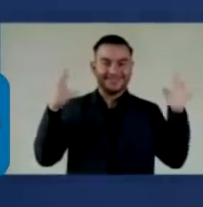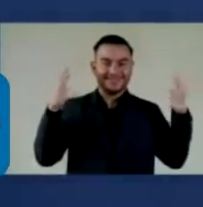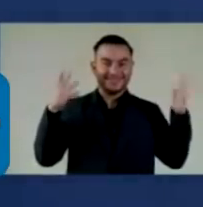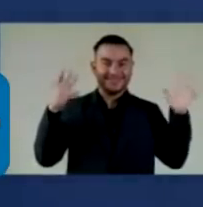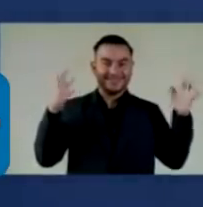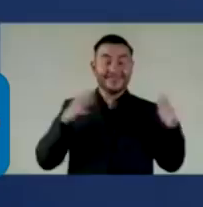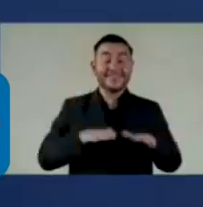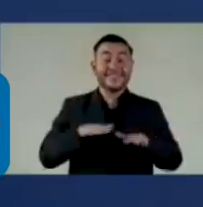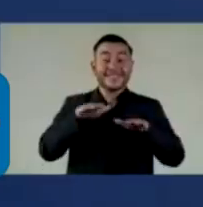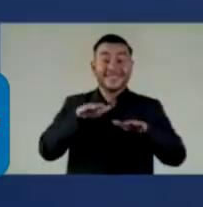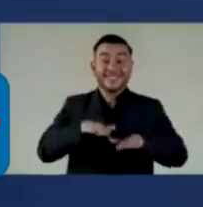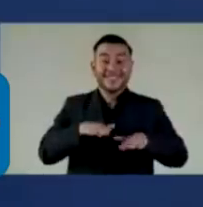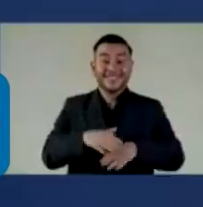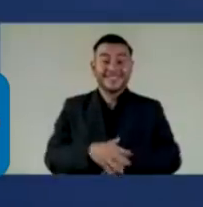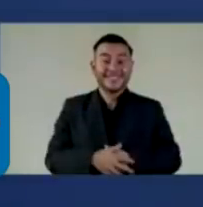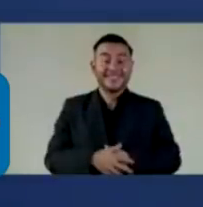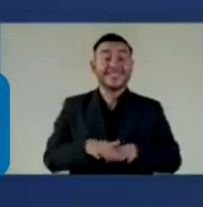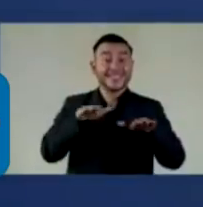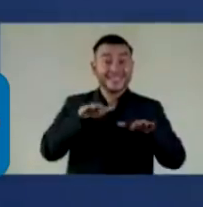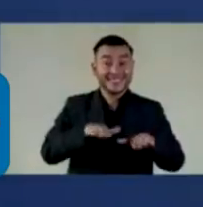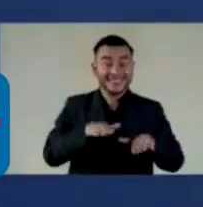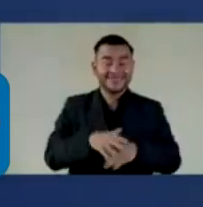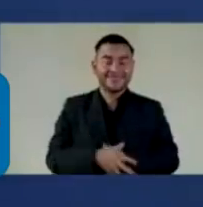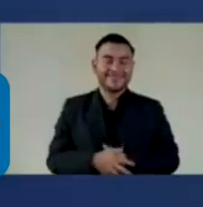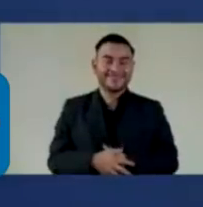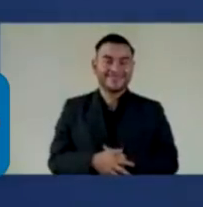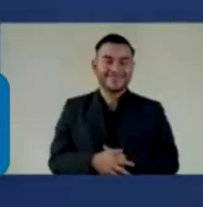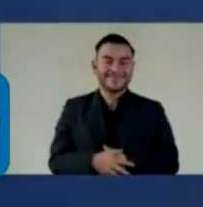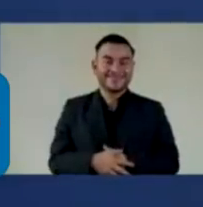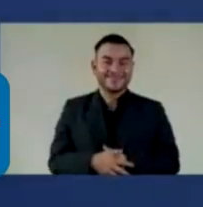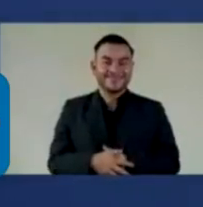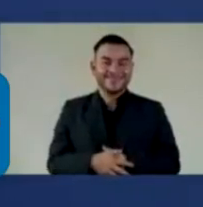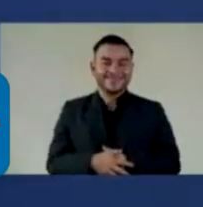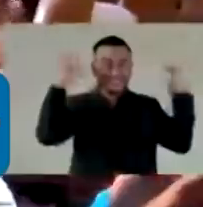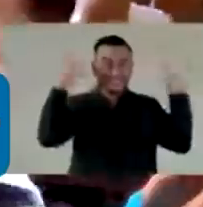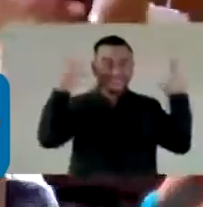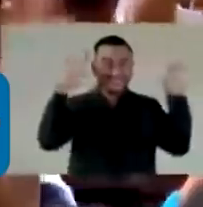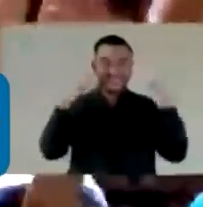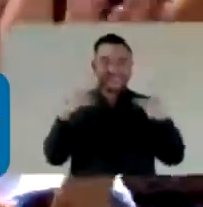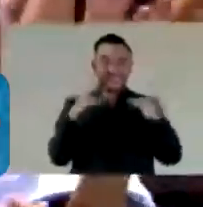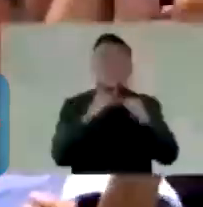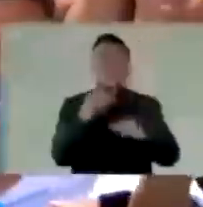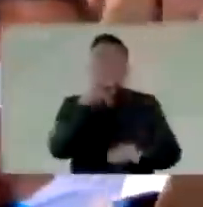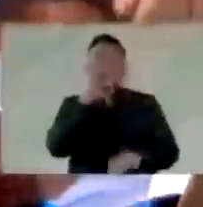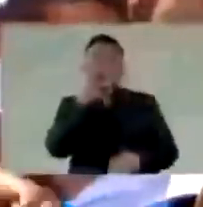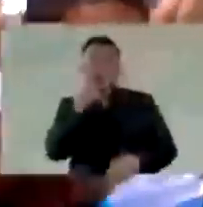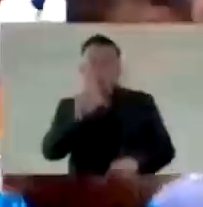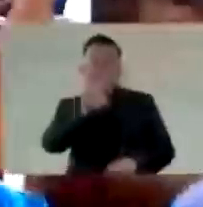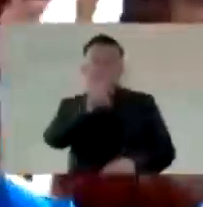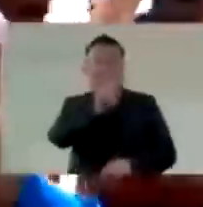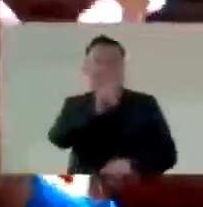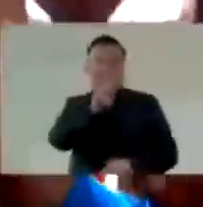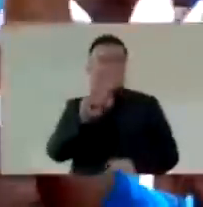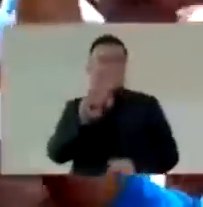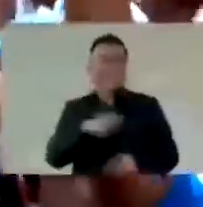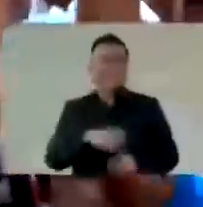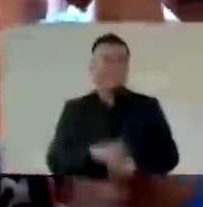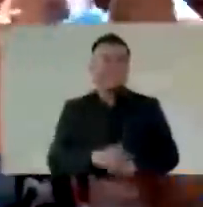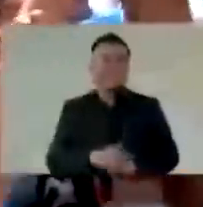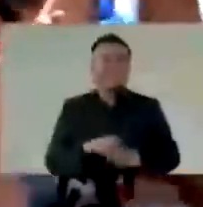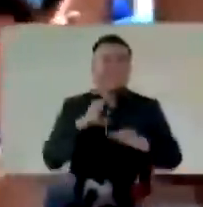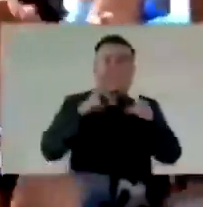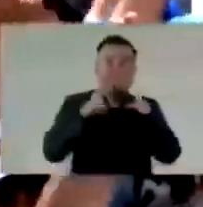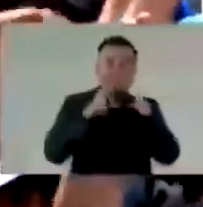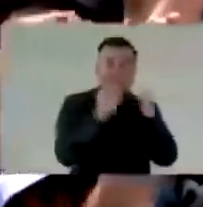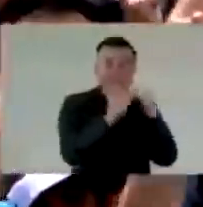enfocó en saludar a los asistentes no oficiales, a su esposa, su hija que está por nacer, así como a su padre fallecido. El mandatario